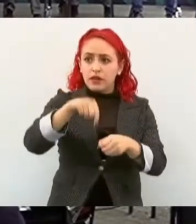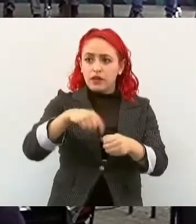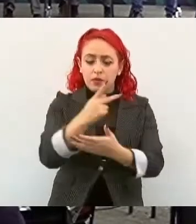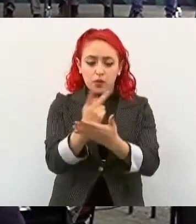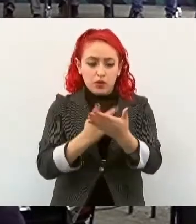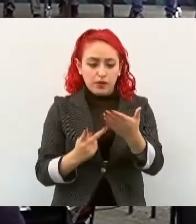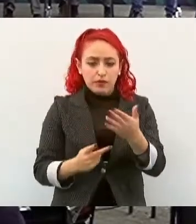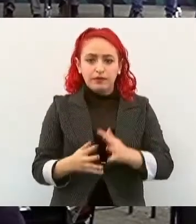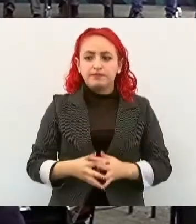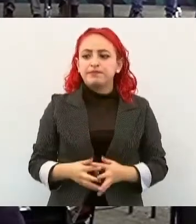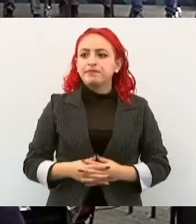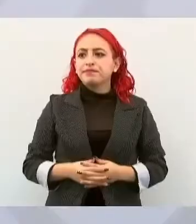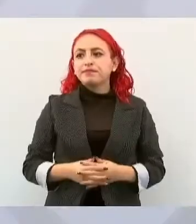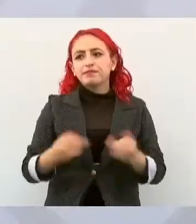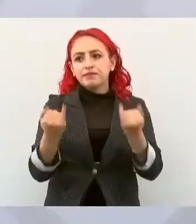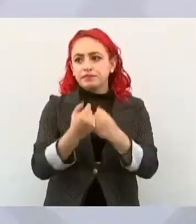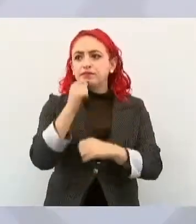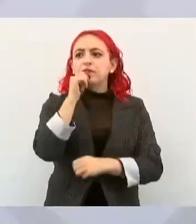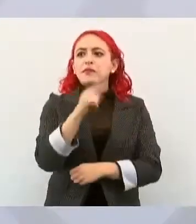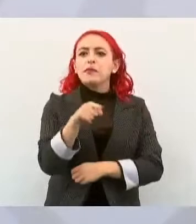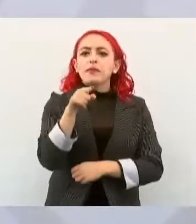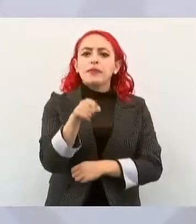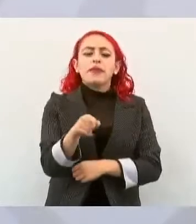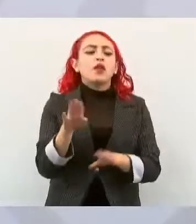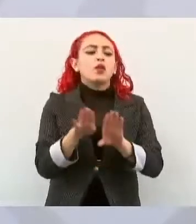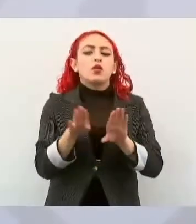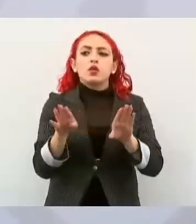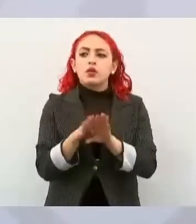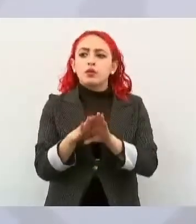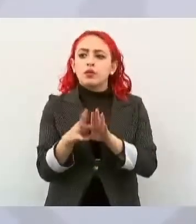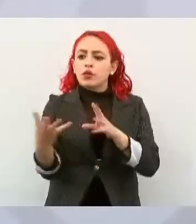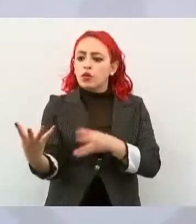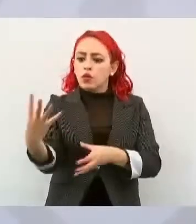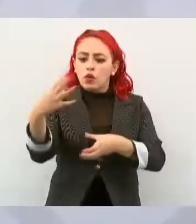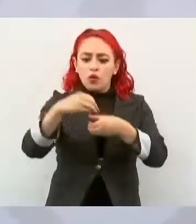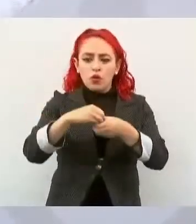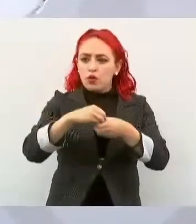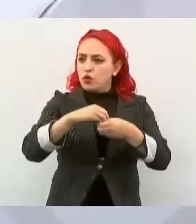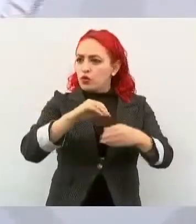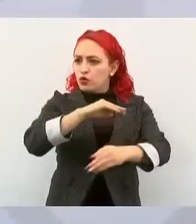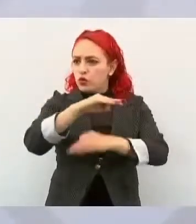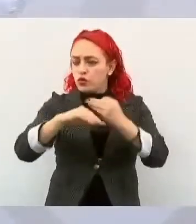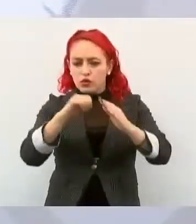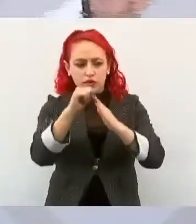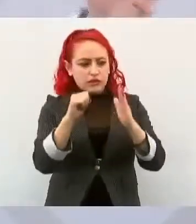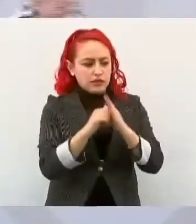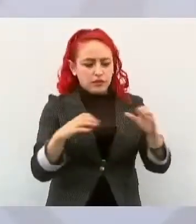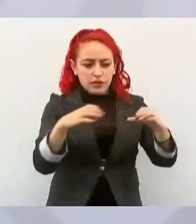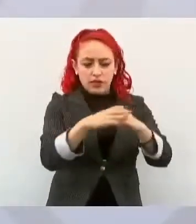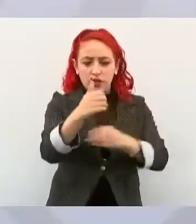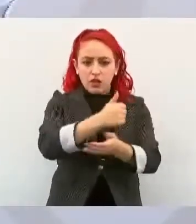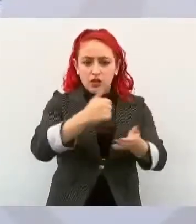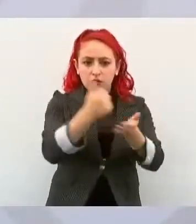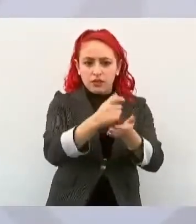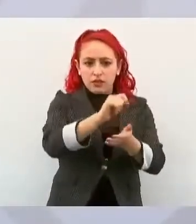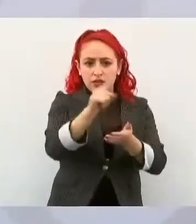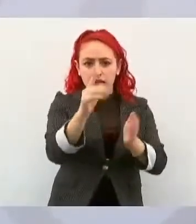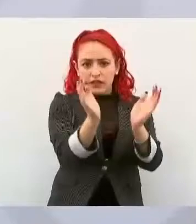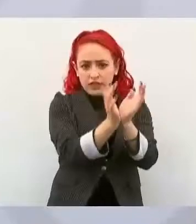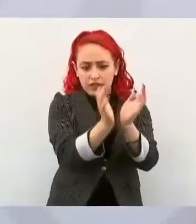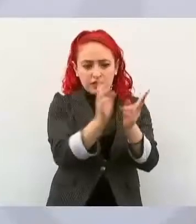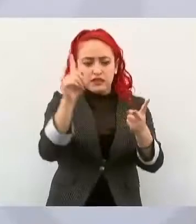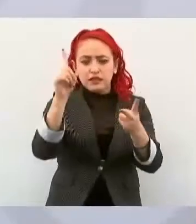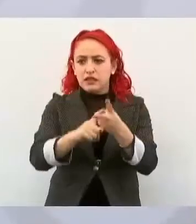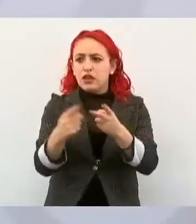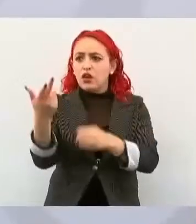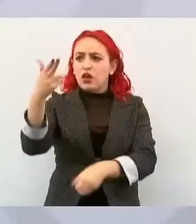programa. También decir que es una forma de integrar el sistema. Toda esta región donde está el hospital de especialidad del ISSSTE,